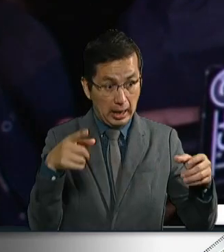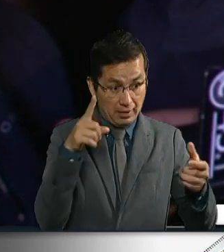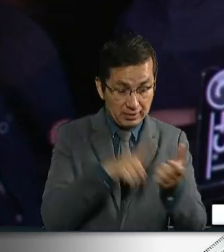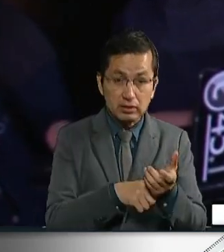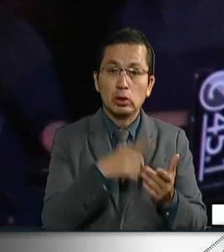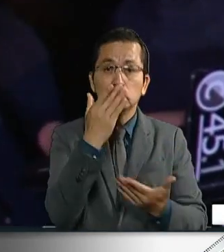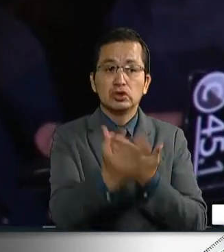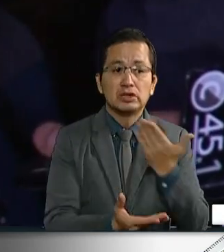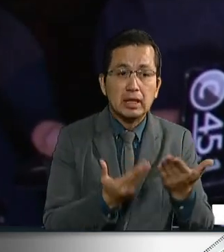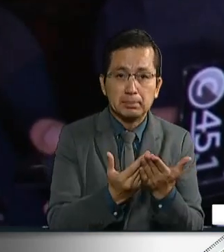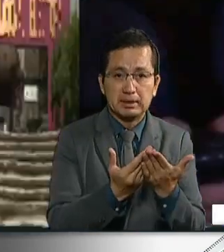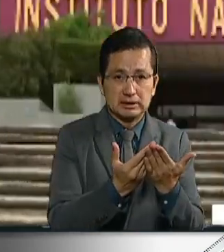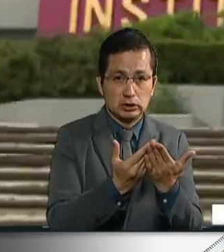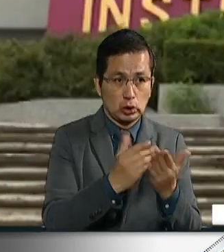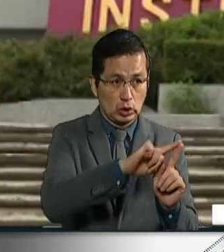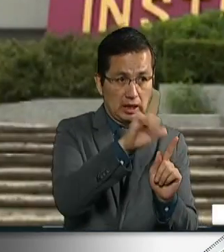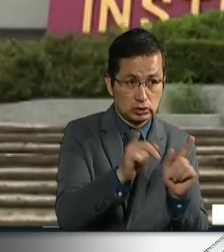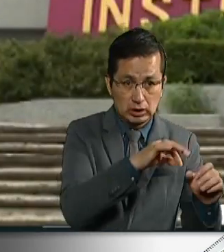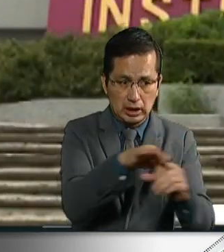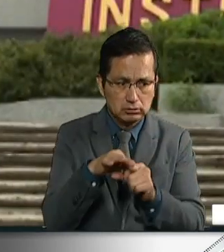Servicio Nacional Electoral.